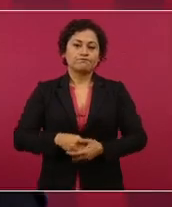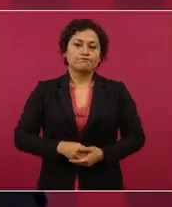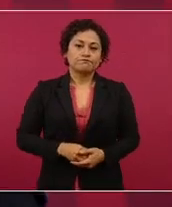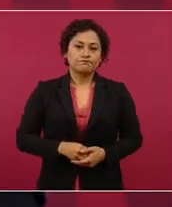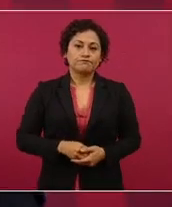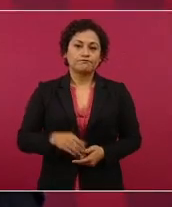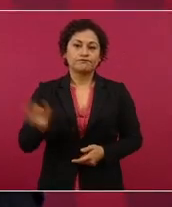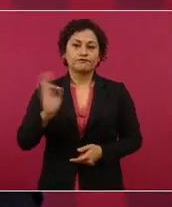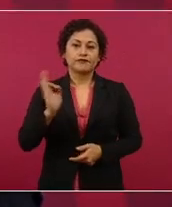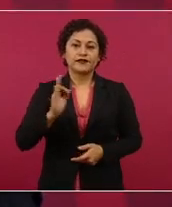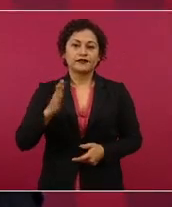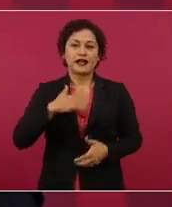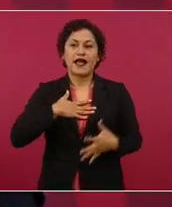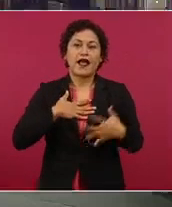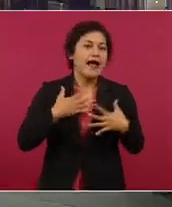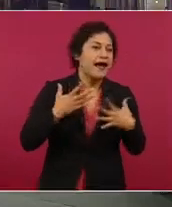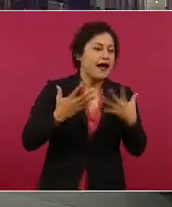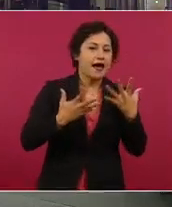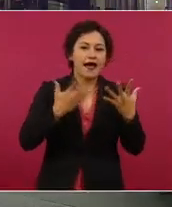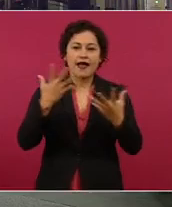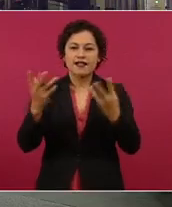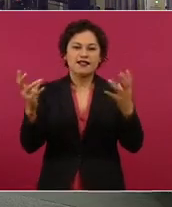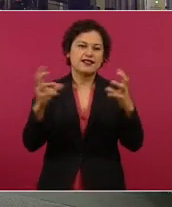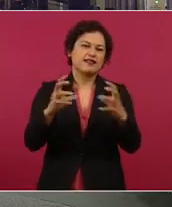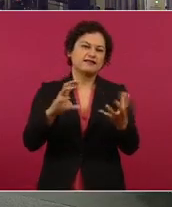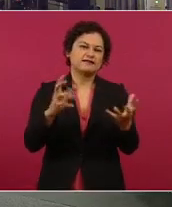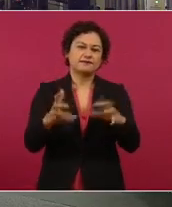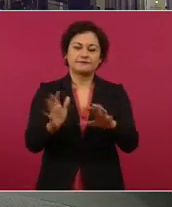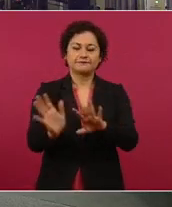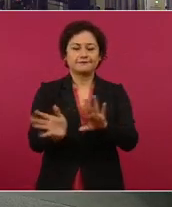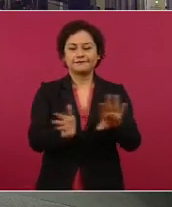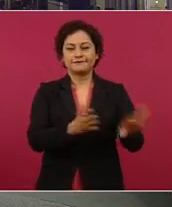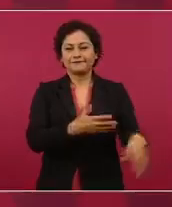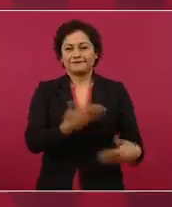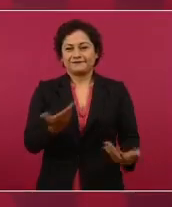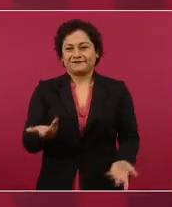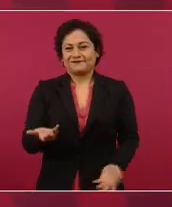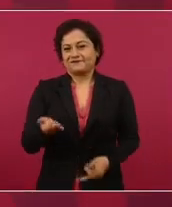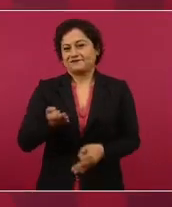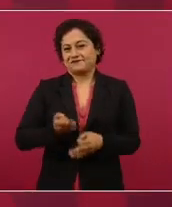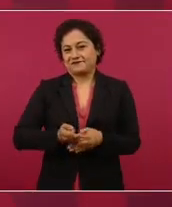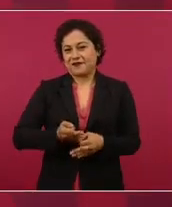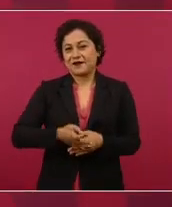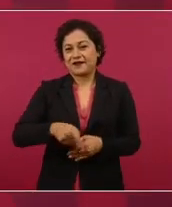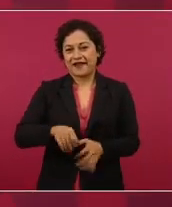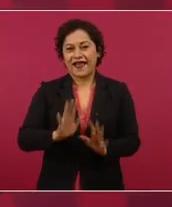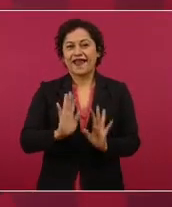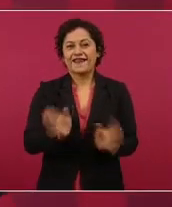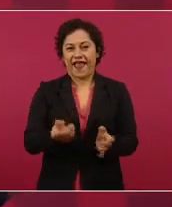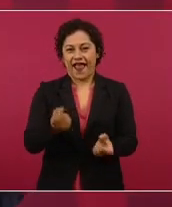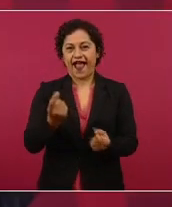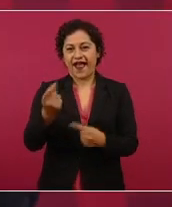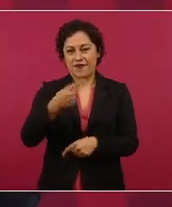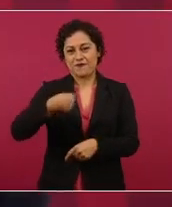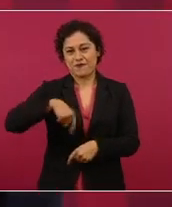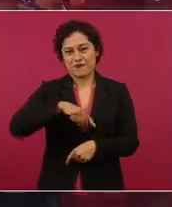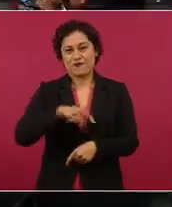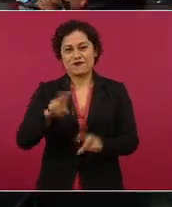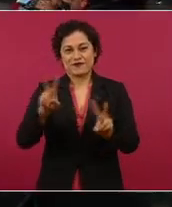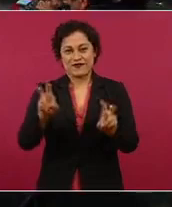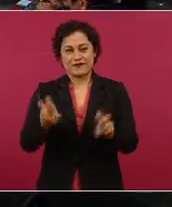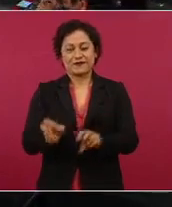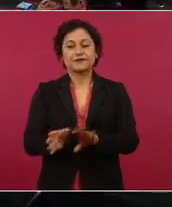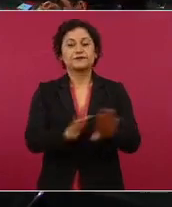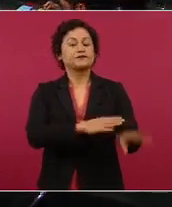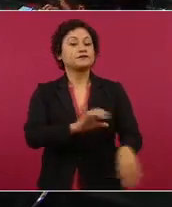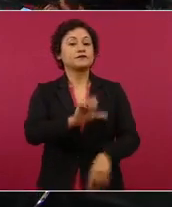despertar muchas pasiones. Y en otro tema, señor presidente. Ya de por sí tenemos algunos asuntitos. En otro tema, señor presidente, trascendió